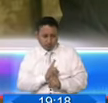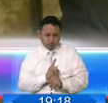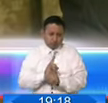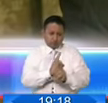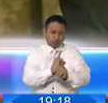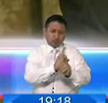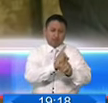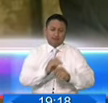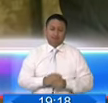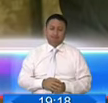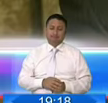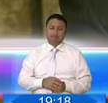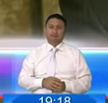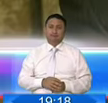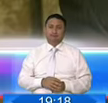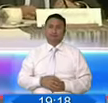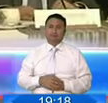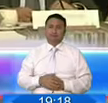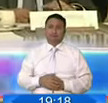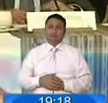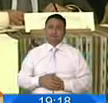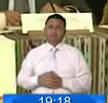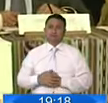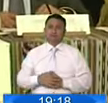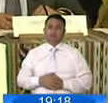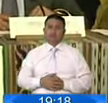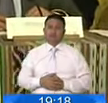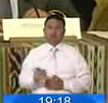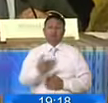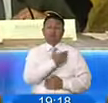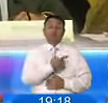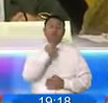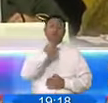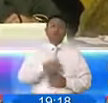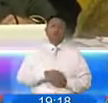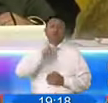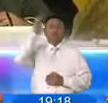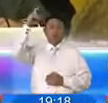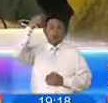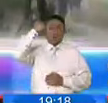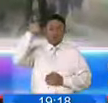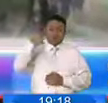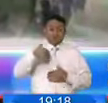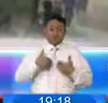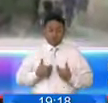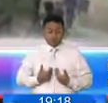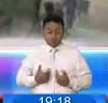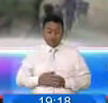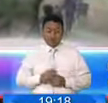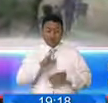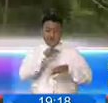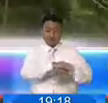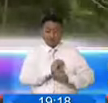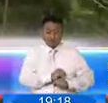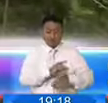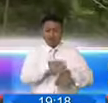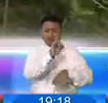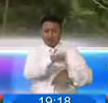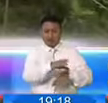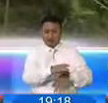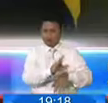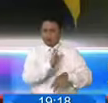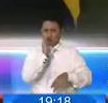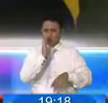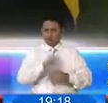y las operaciones de hueso el primer mandatario indicó que el gobierno no dará el brazo a torcer para capturar a estos grupos narcoterroristas